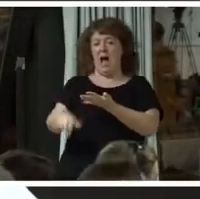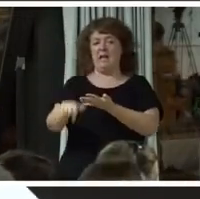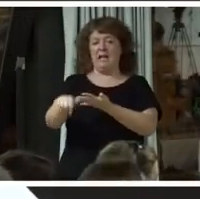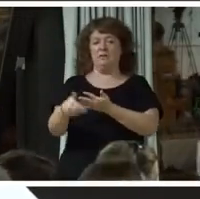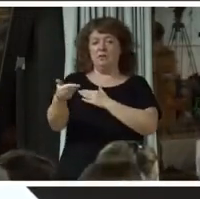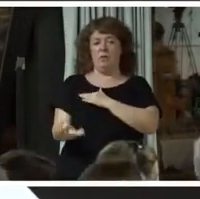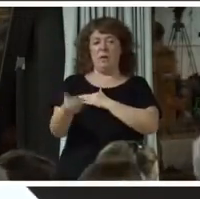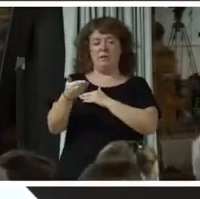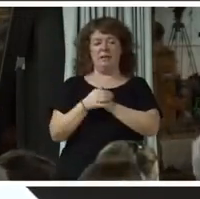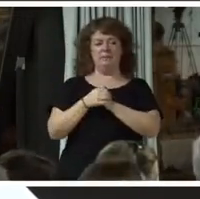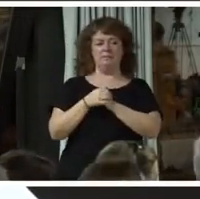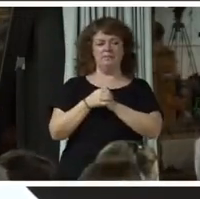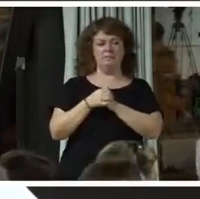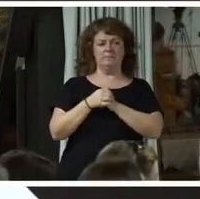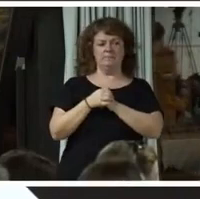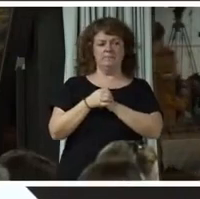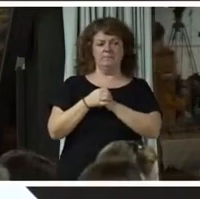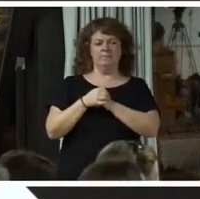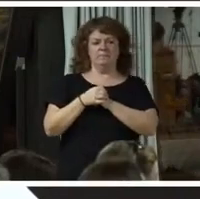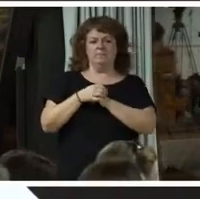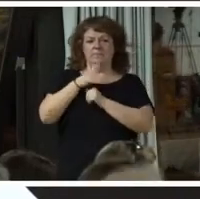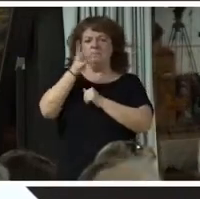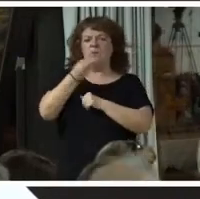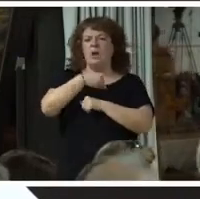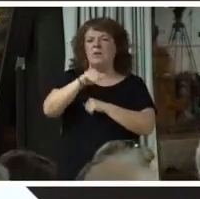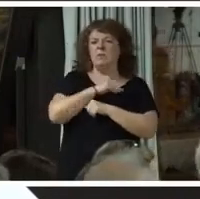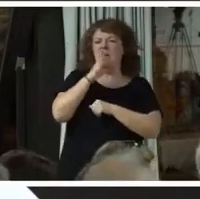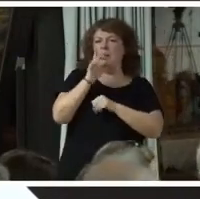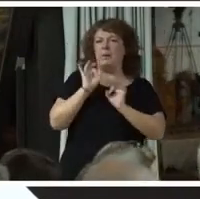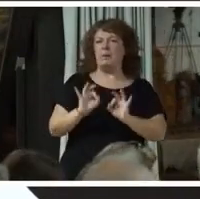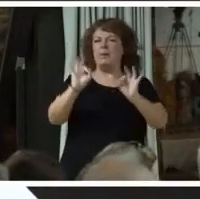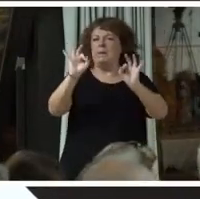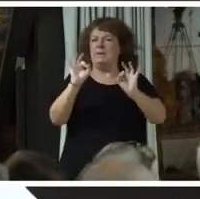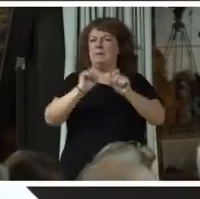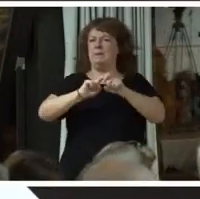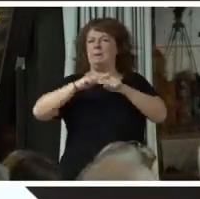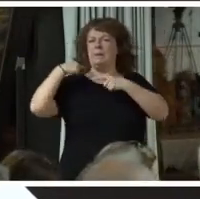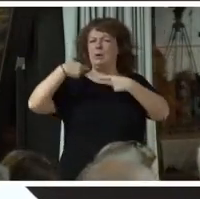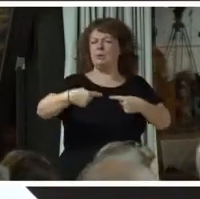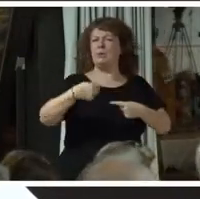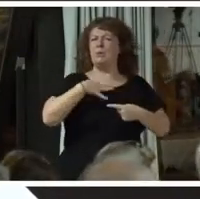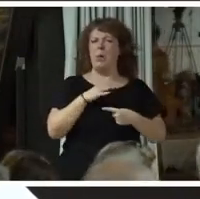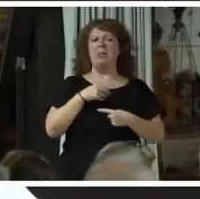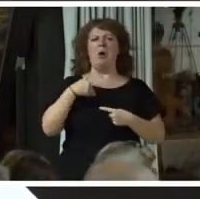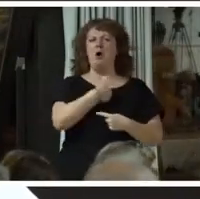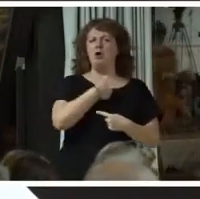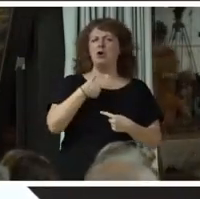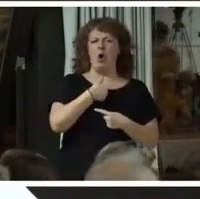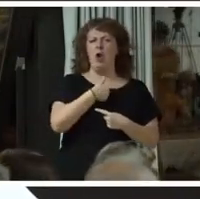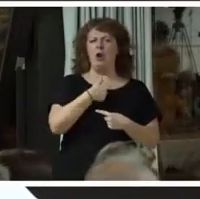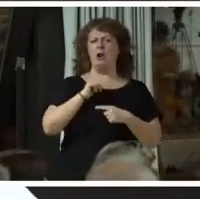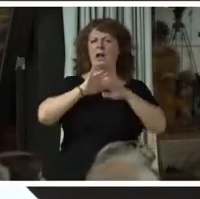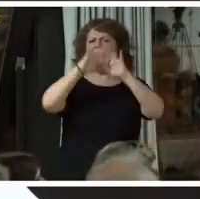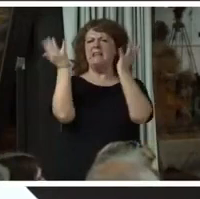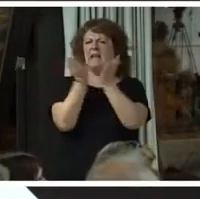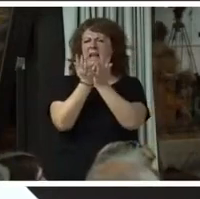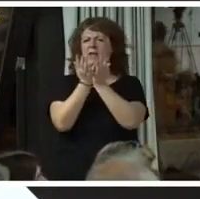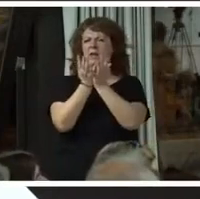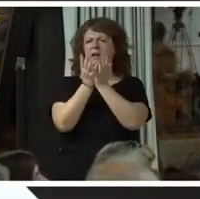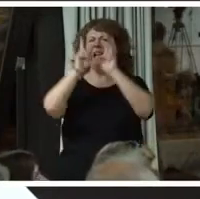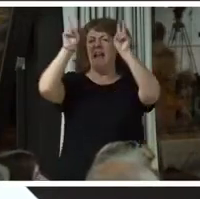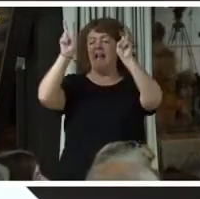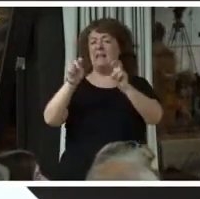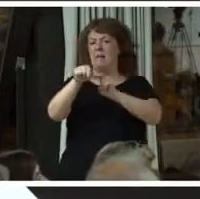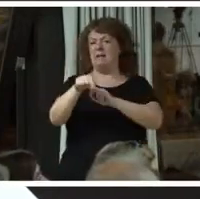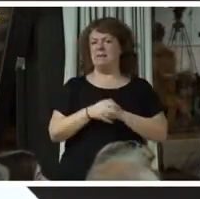momento por esto que decía antes que creo que España por su particular idiosincrasia creo que puede jugar un rol a nivel internacional en esta